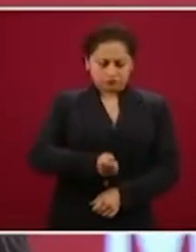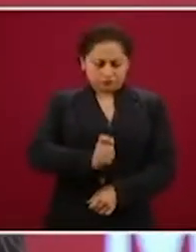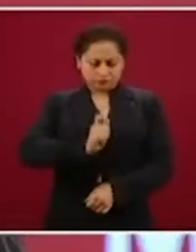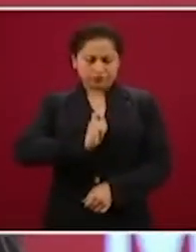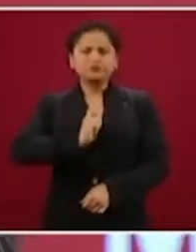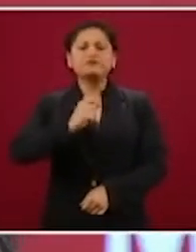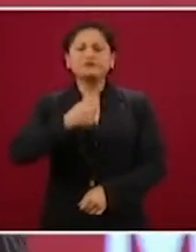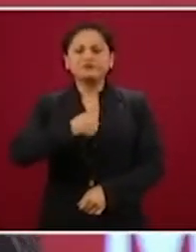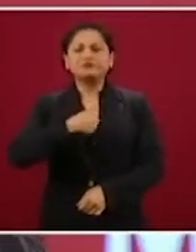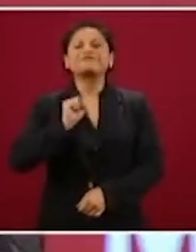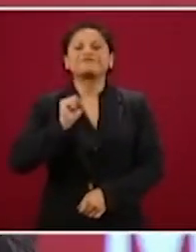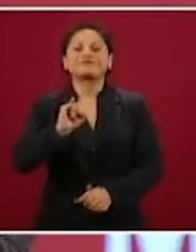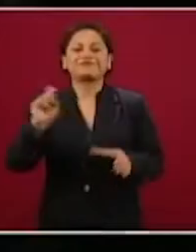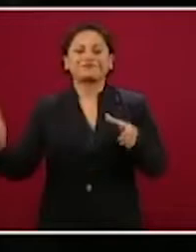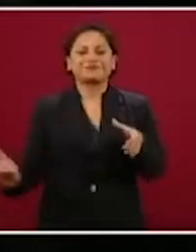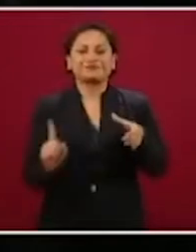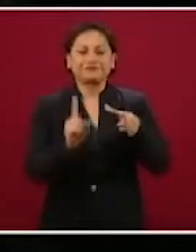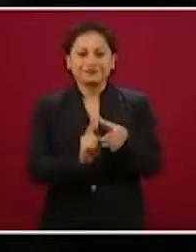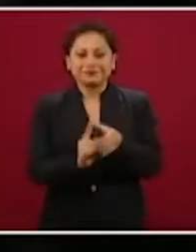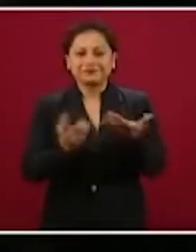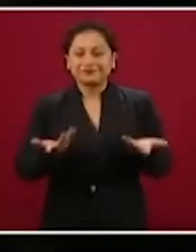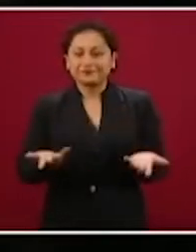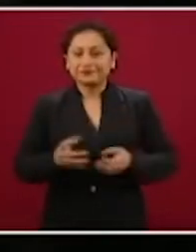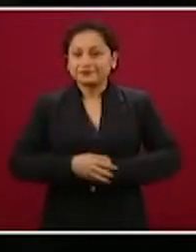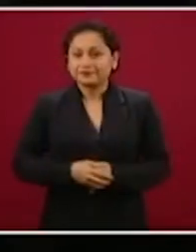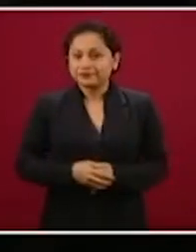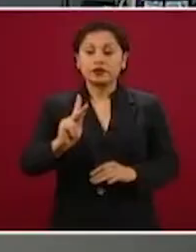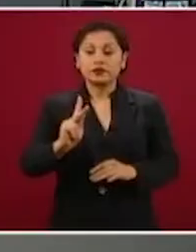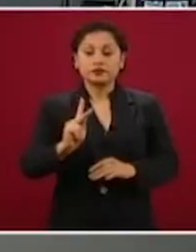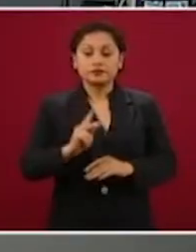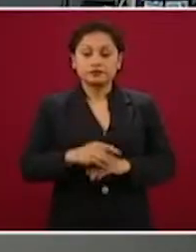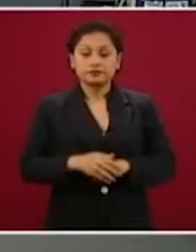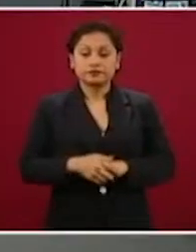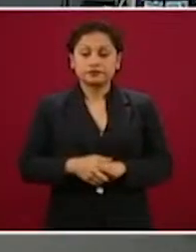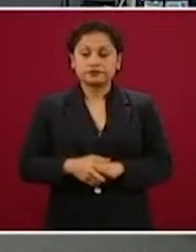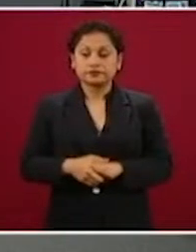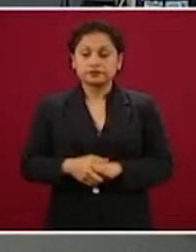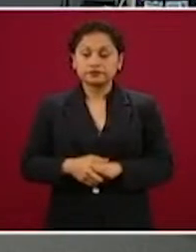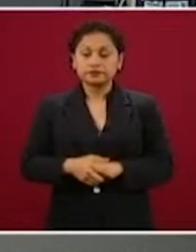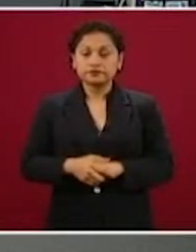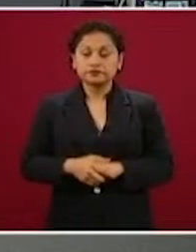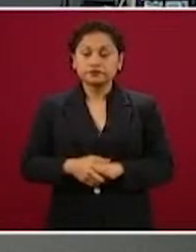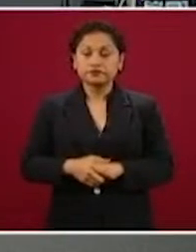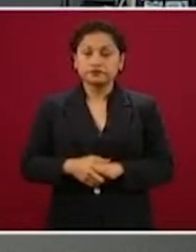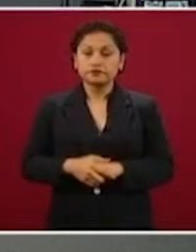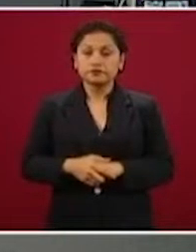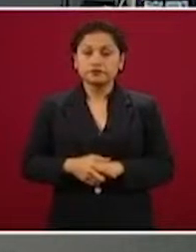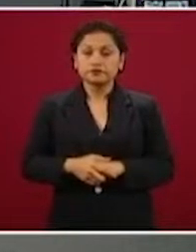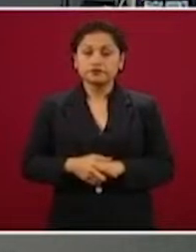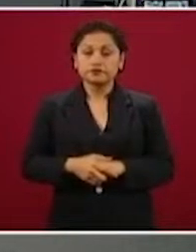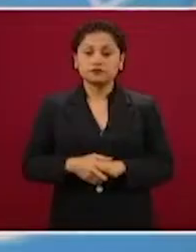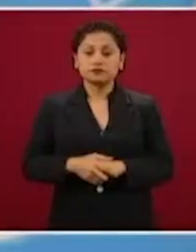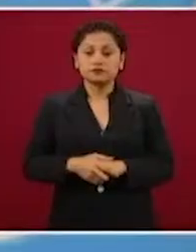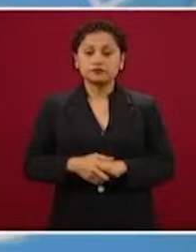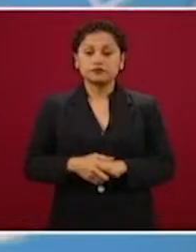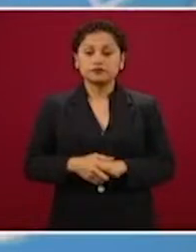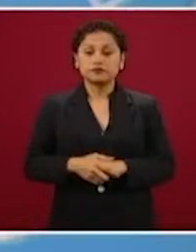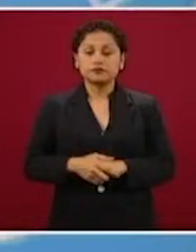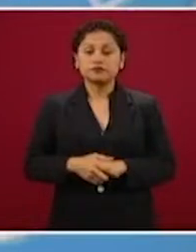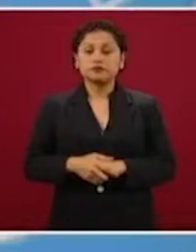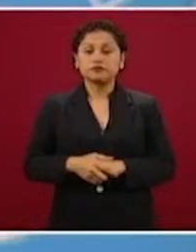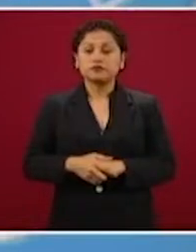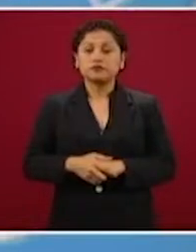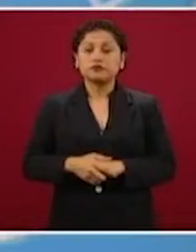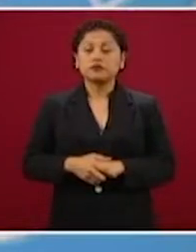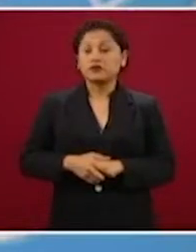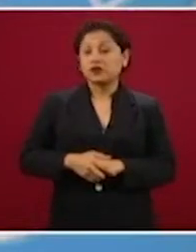Sobre la solicitud del crucero Meraviglia para atracar en Cozumel, debido a que ha sido rechazado en otros países por llevar personas